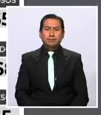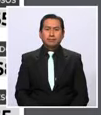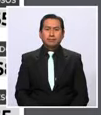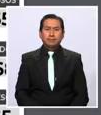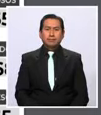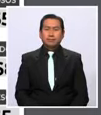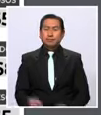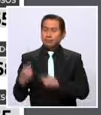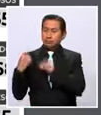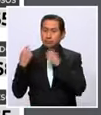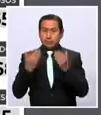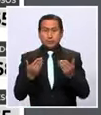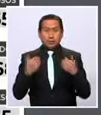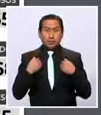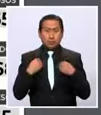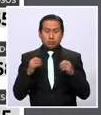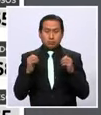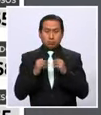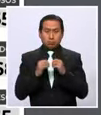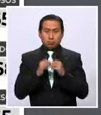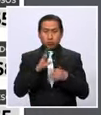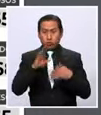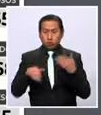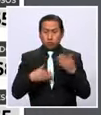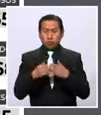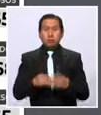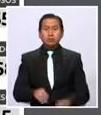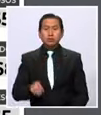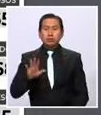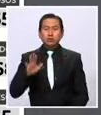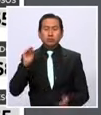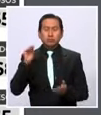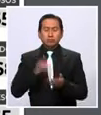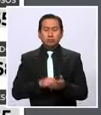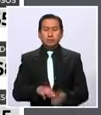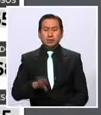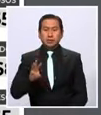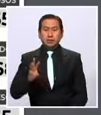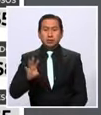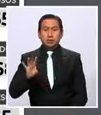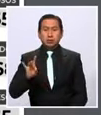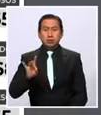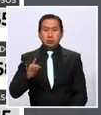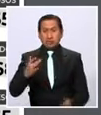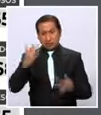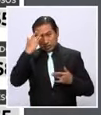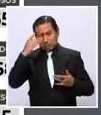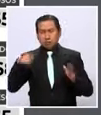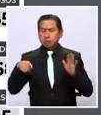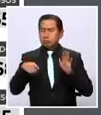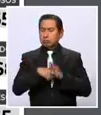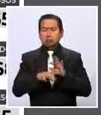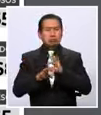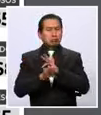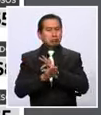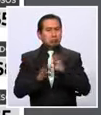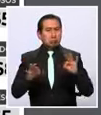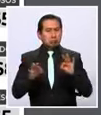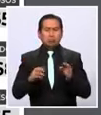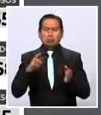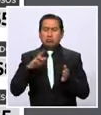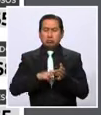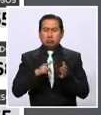a la fecha registramos un total de 5 mil 68 casos descartados que